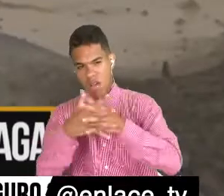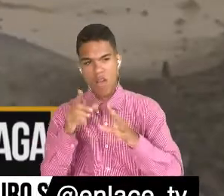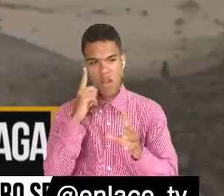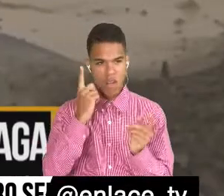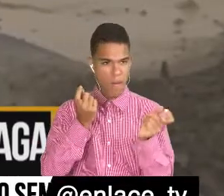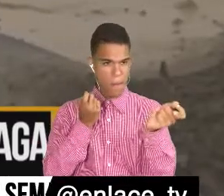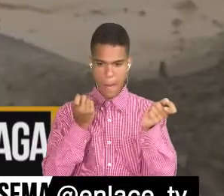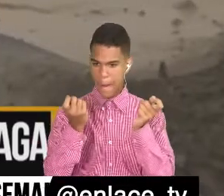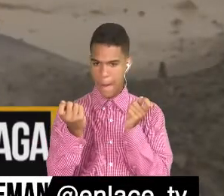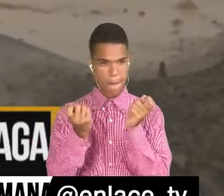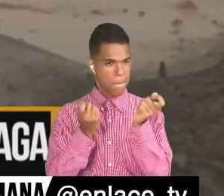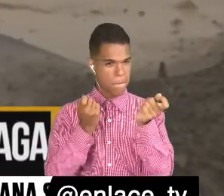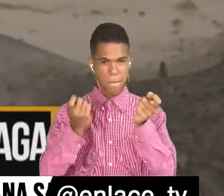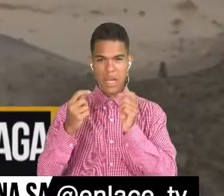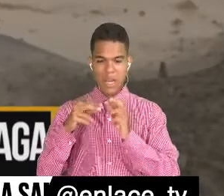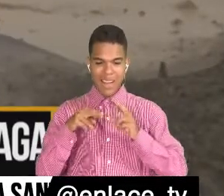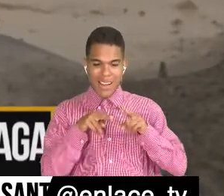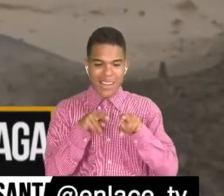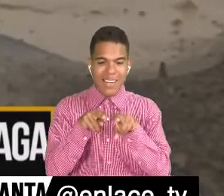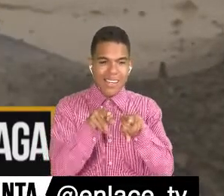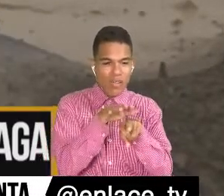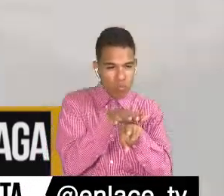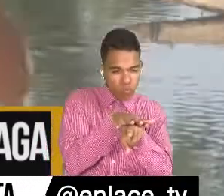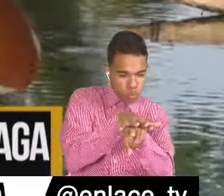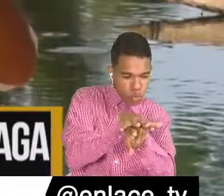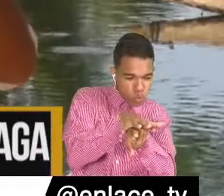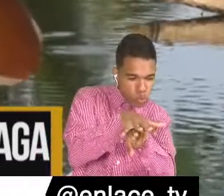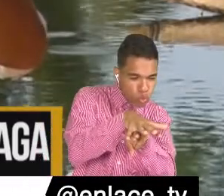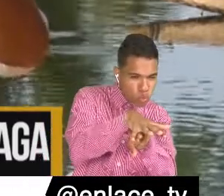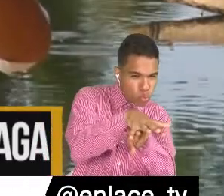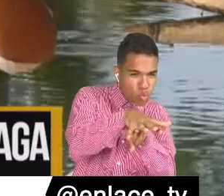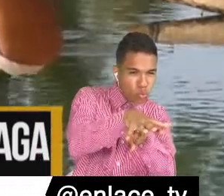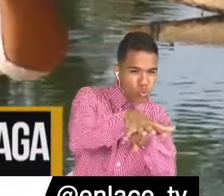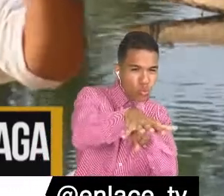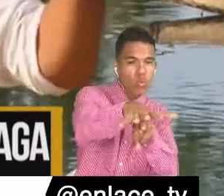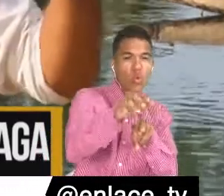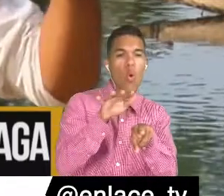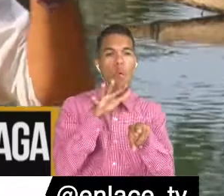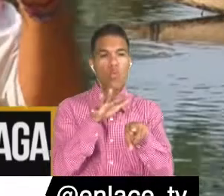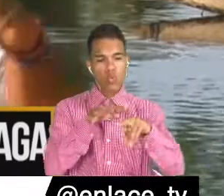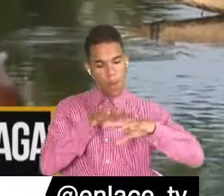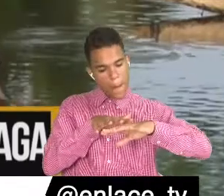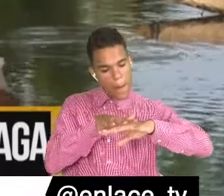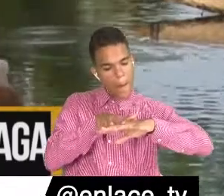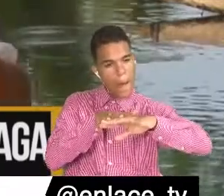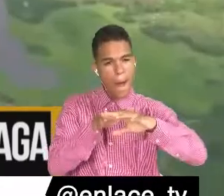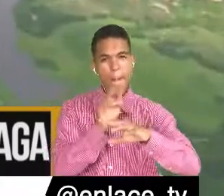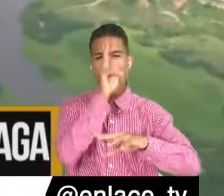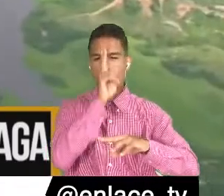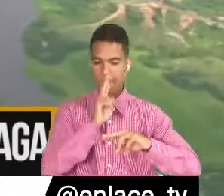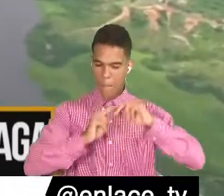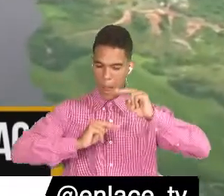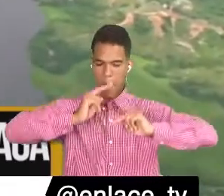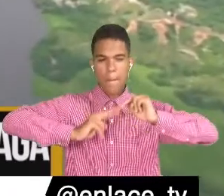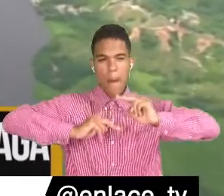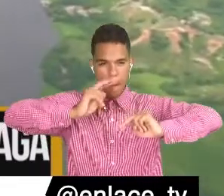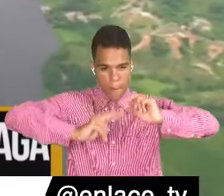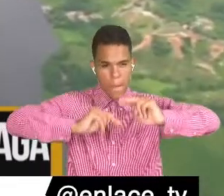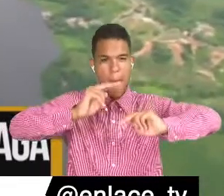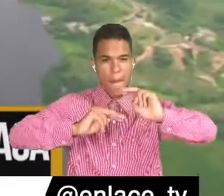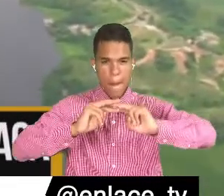lecho del caño y vamos a ir conformando toda una estructura especial. La obra